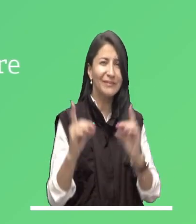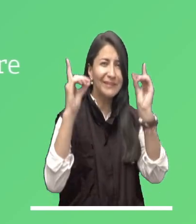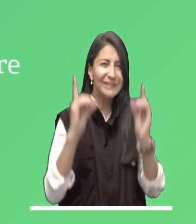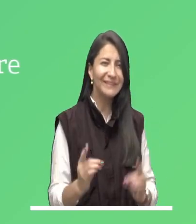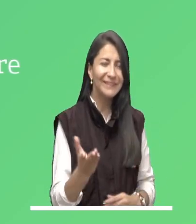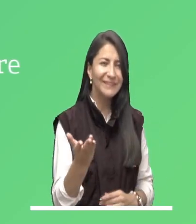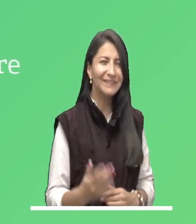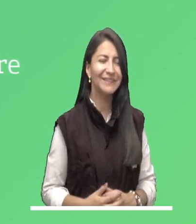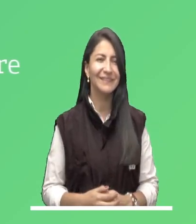decisiones